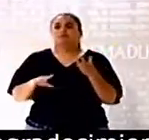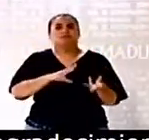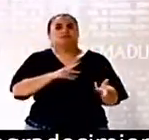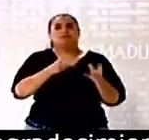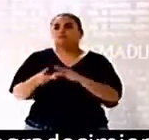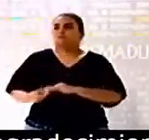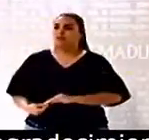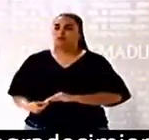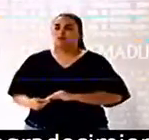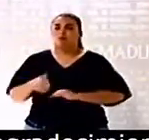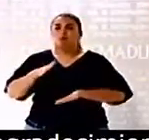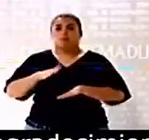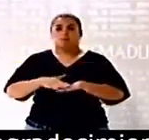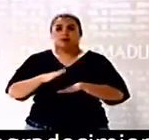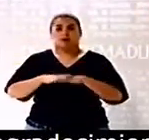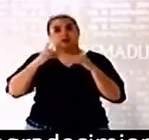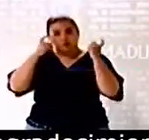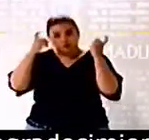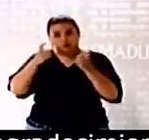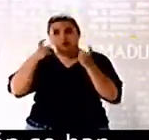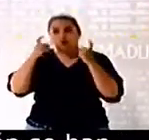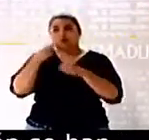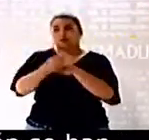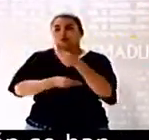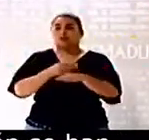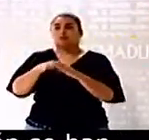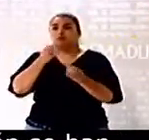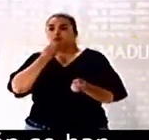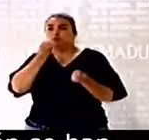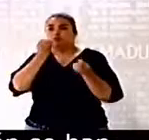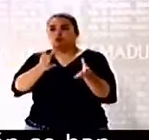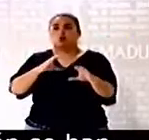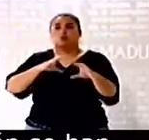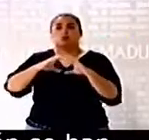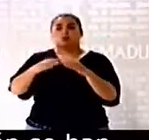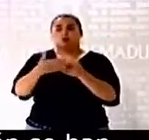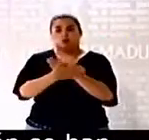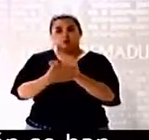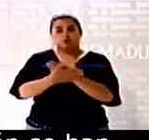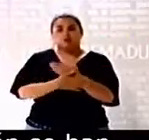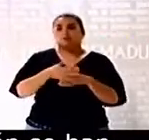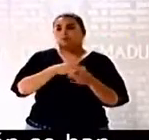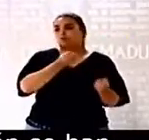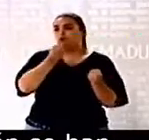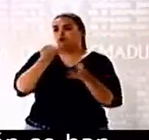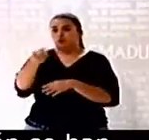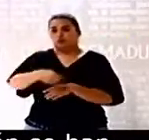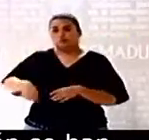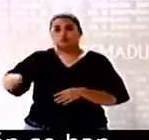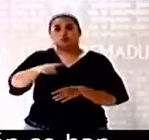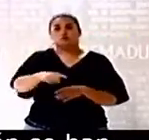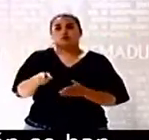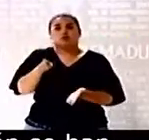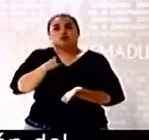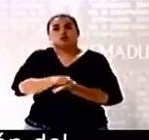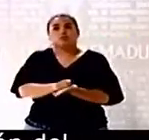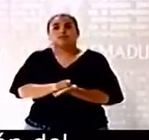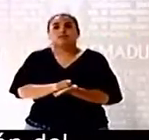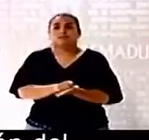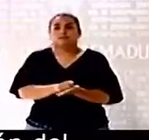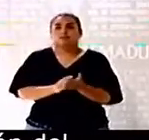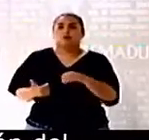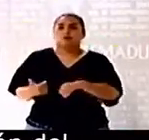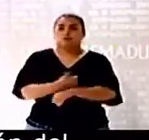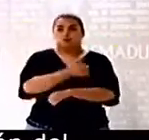este esfuerzo por trasladarle la comunicación del Gobierno, por trasladarla a ustedes, a los